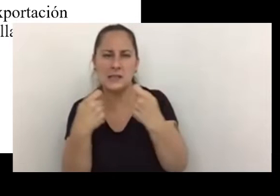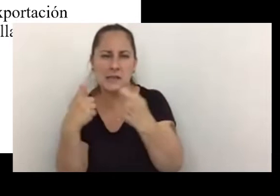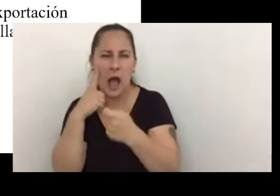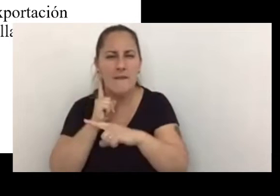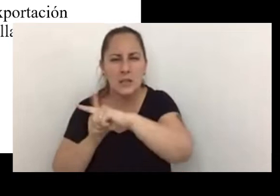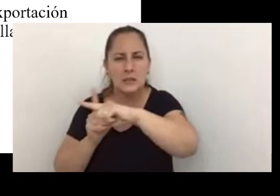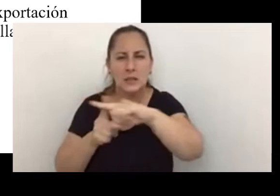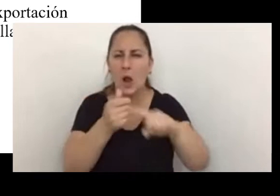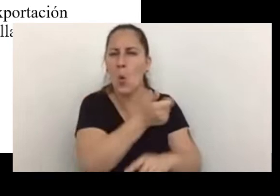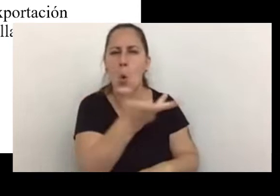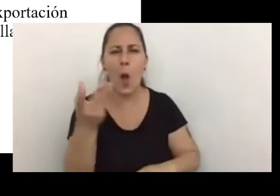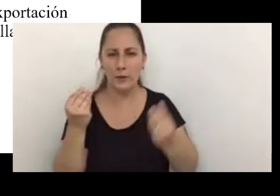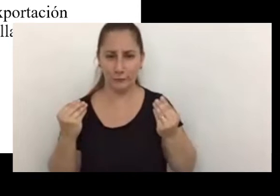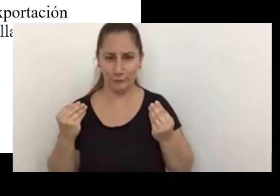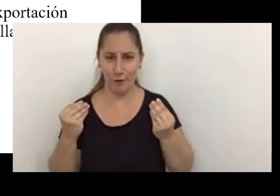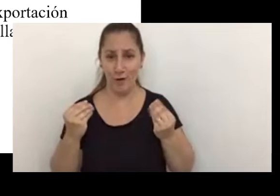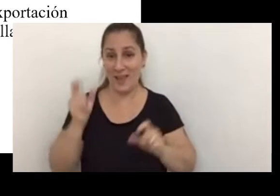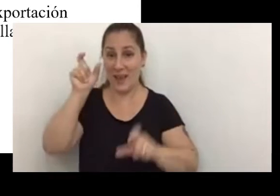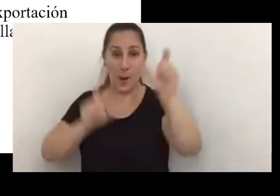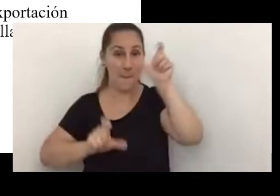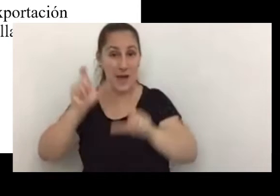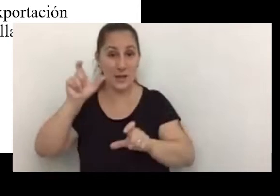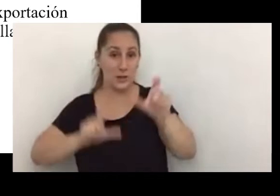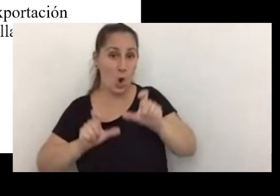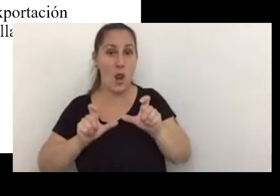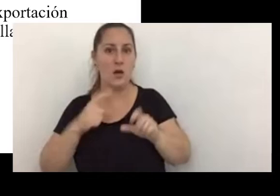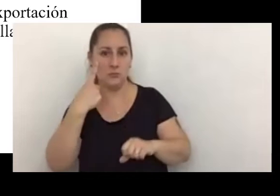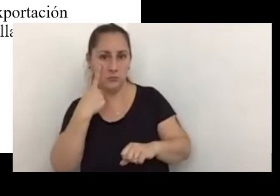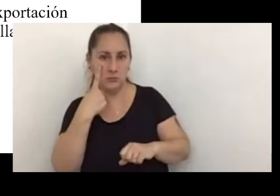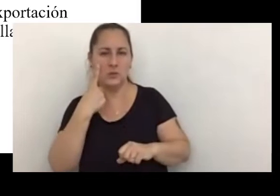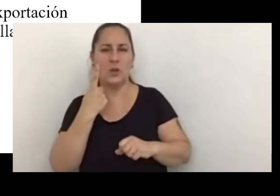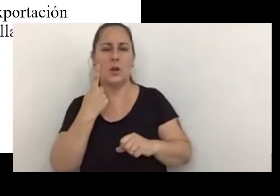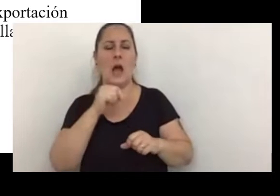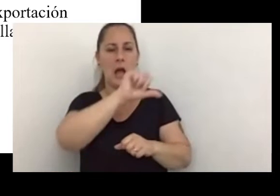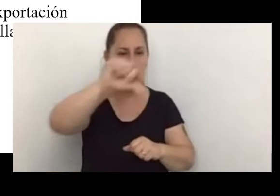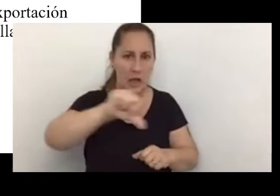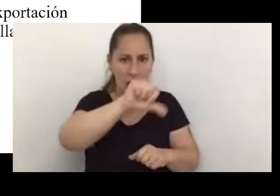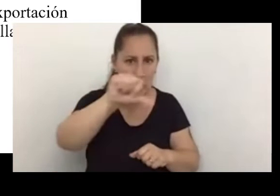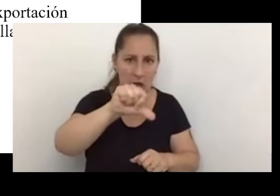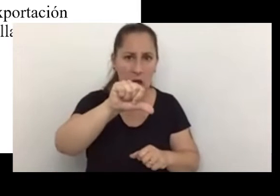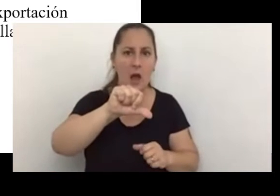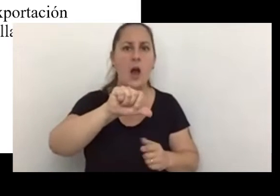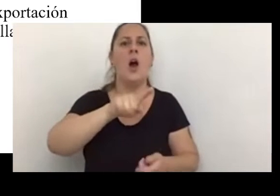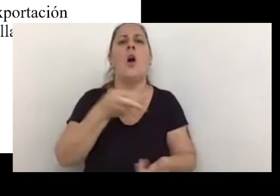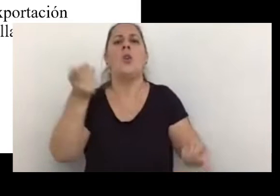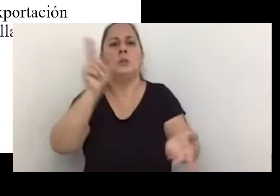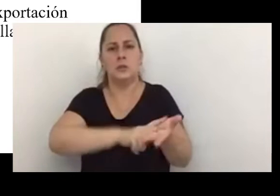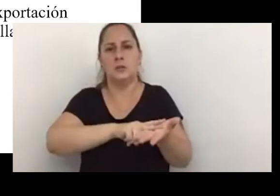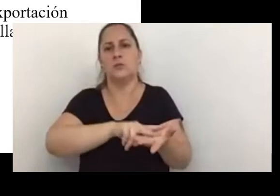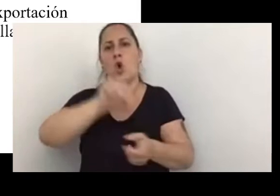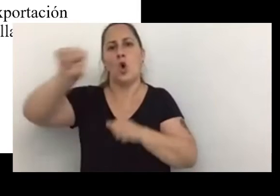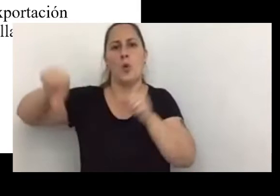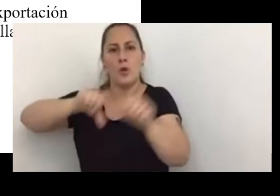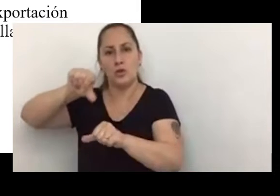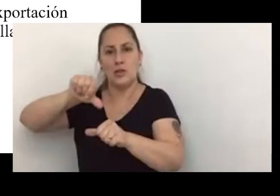que estos ciudadanos no estuvieran reutilizando residuos generados de otros procesos de